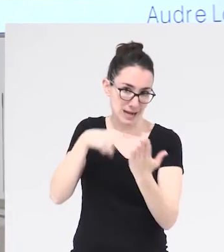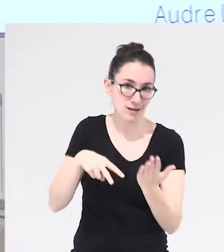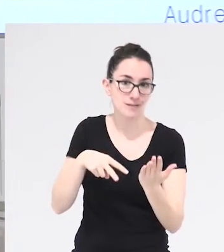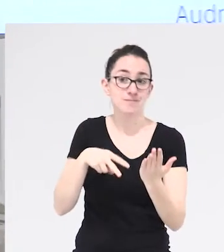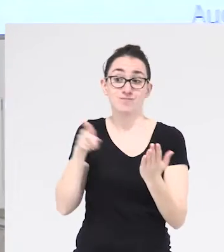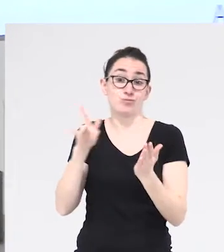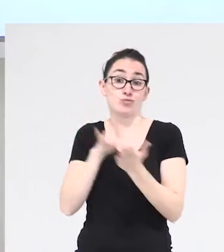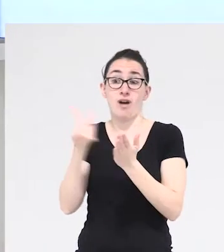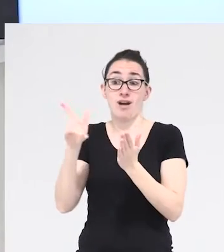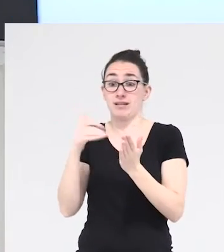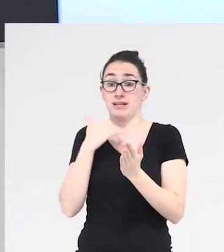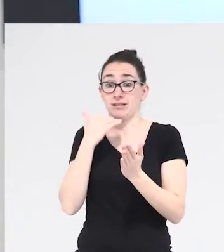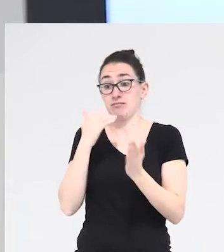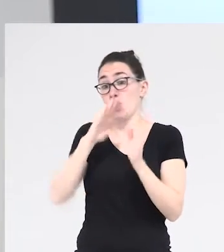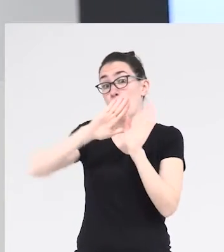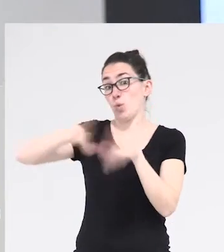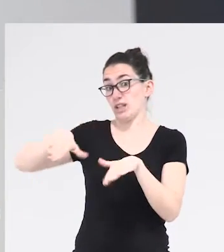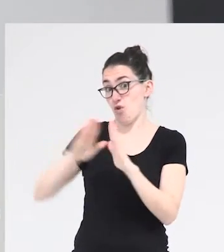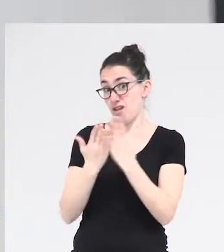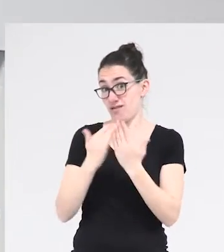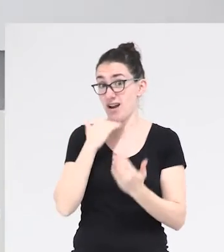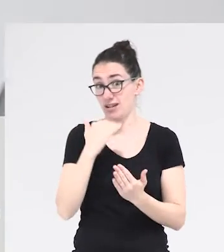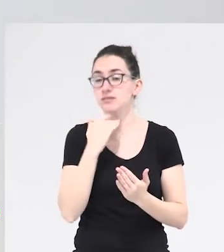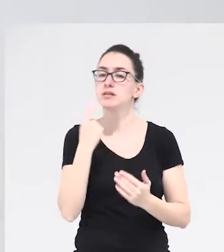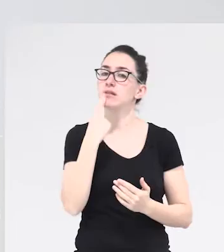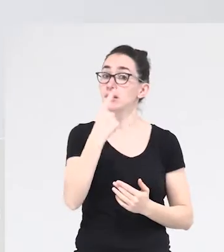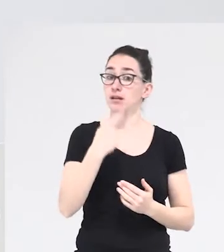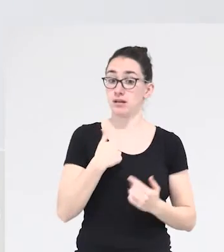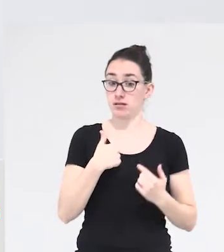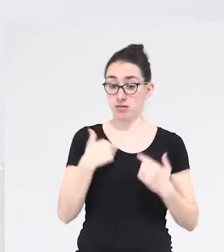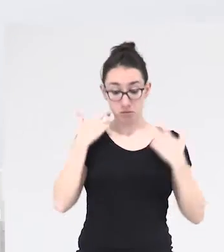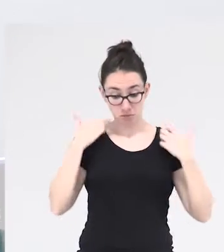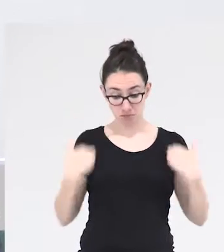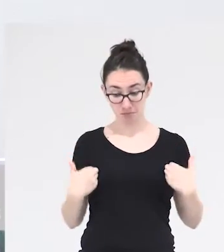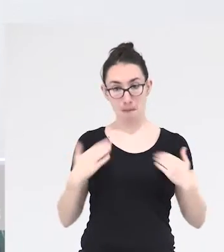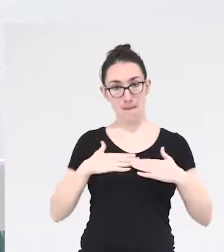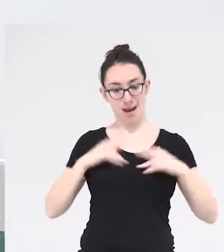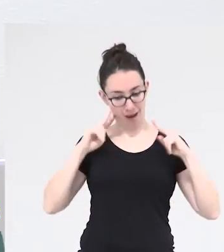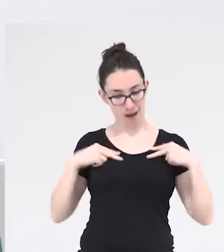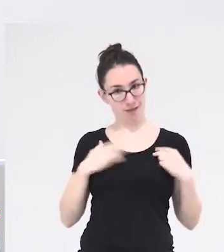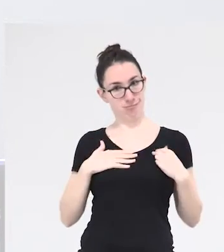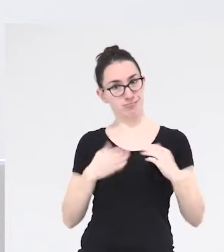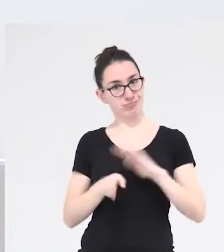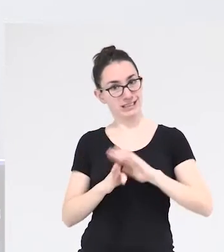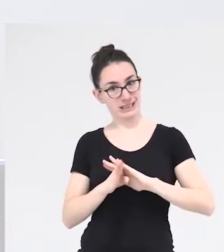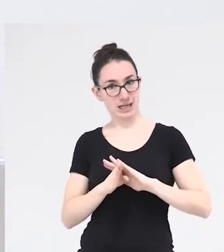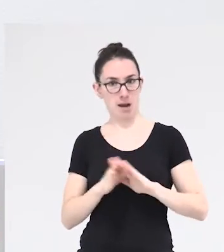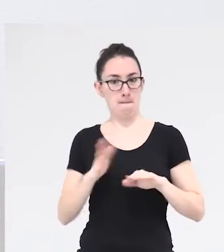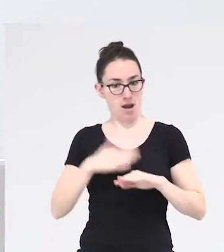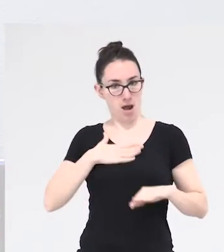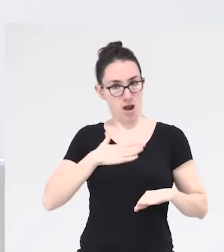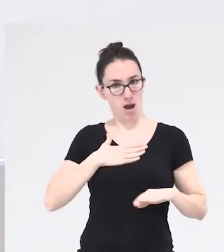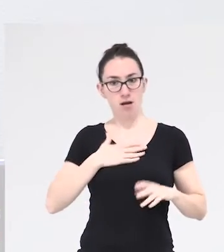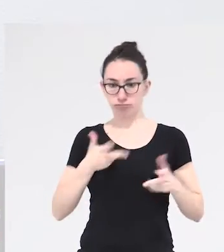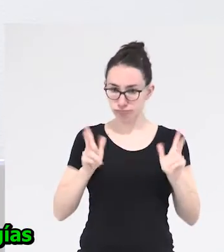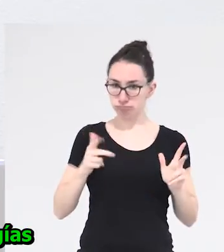en este uno de sus últimos libros dice: para seguir estando disponible para mí misma, para seguir estando disponible